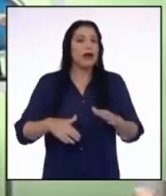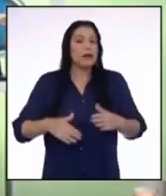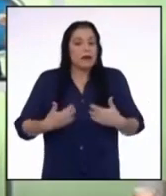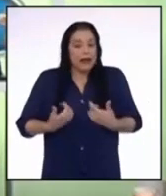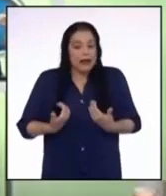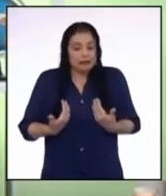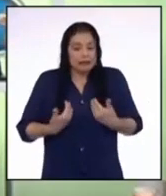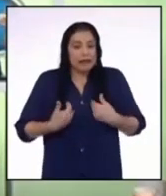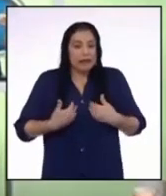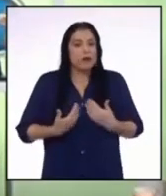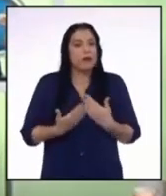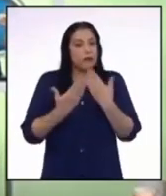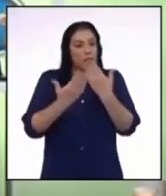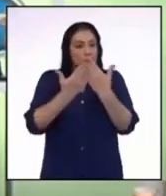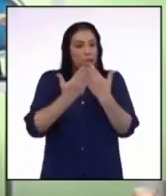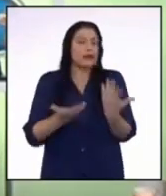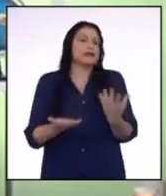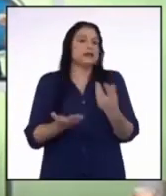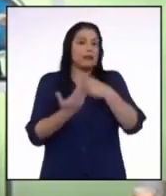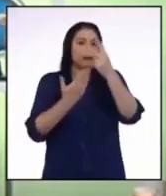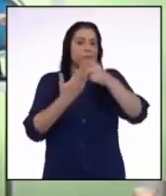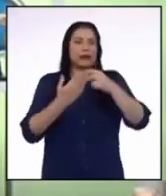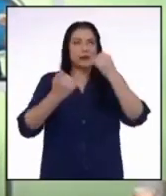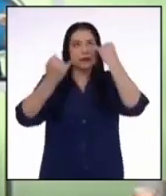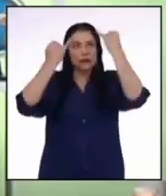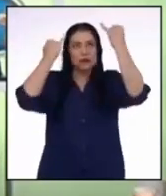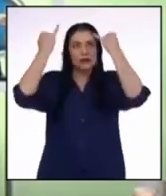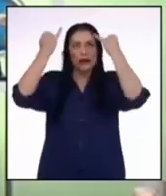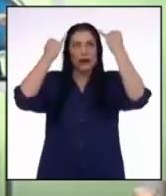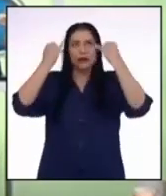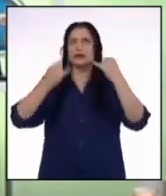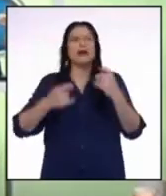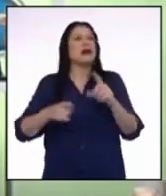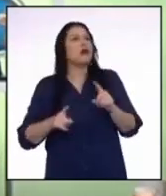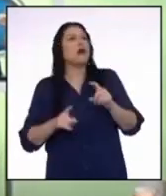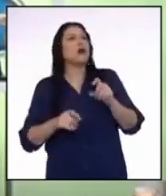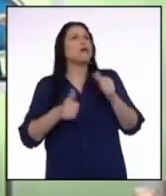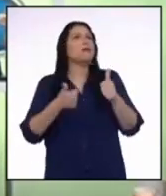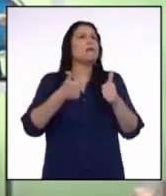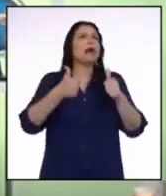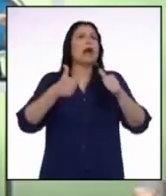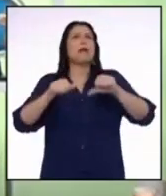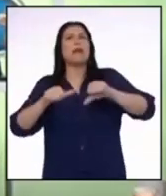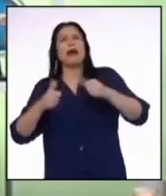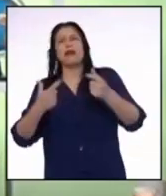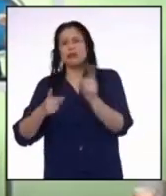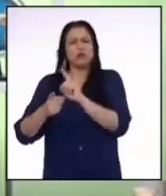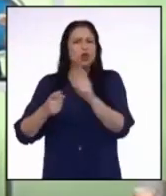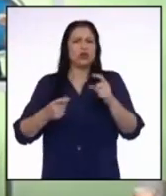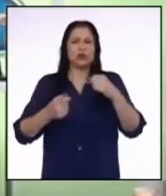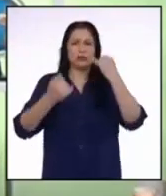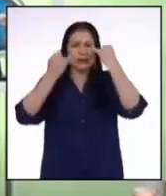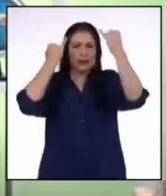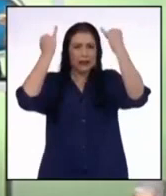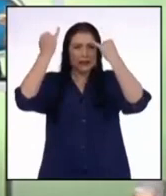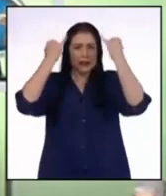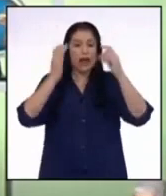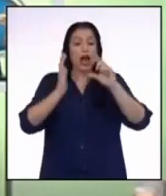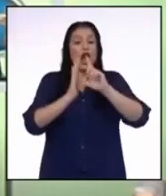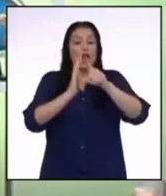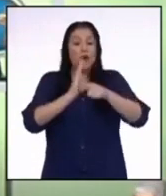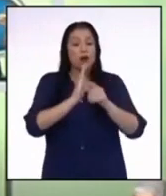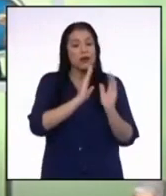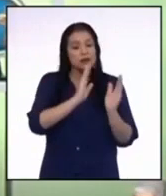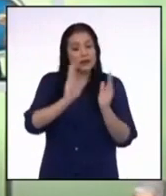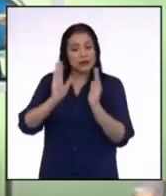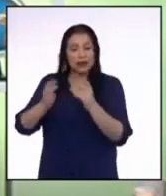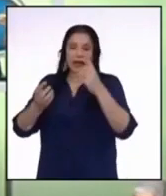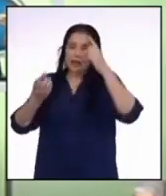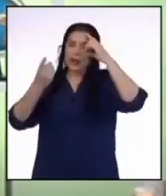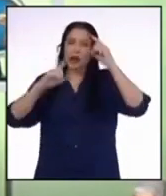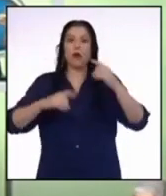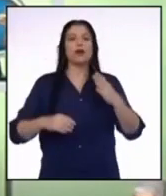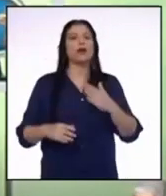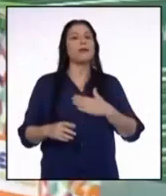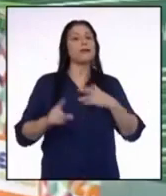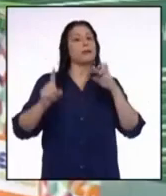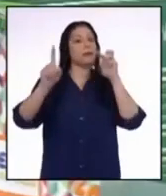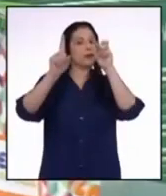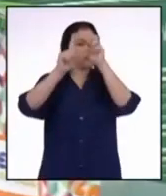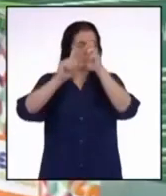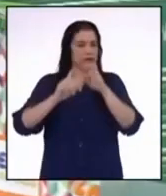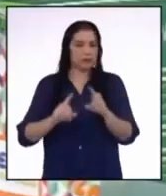plan debemos activar ideas libremente, sin fijarnos en que sean buenas o malas. Luego las organizaremos de acuerdo a nuestros